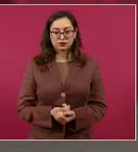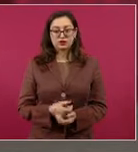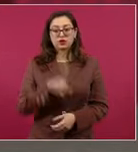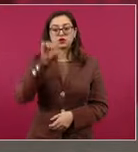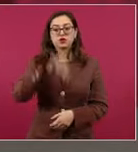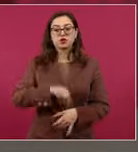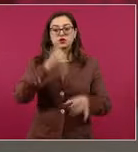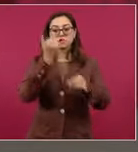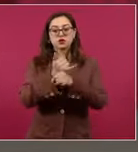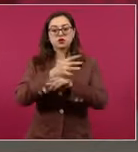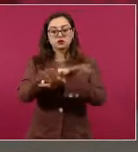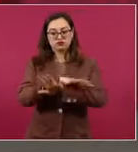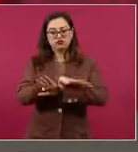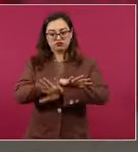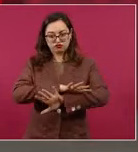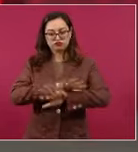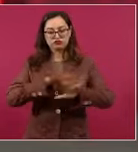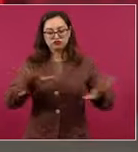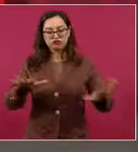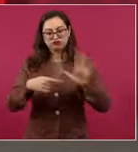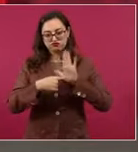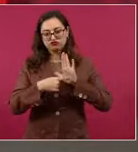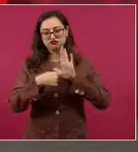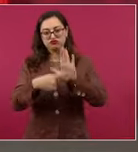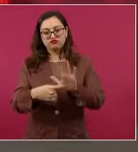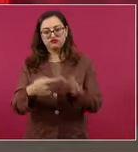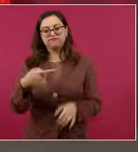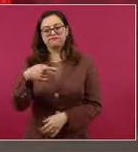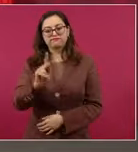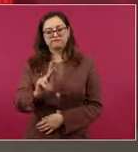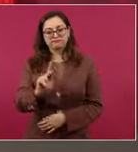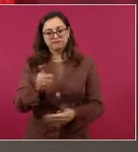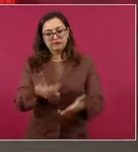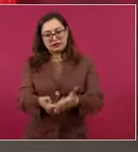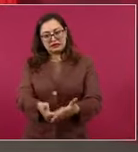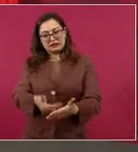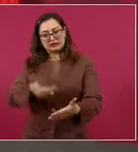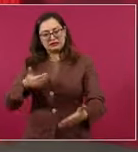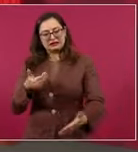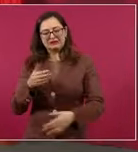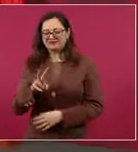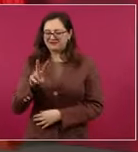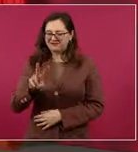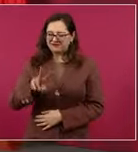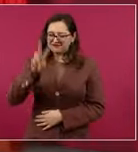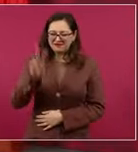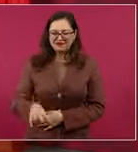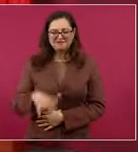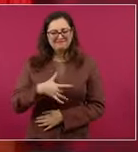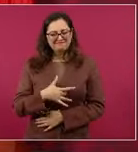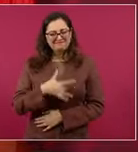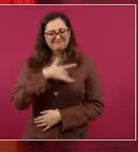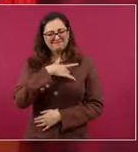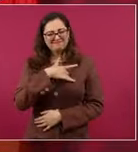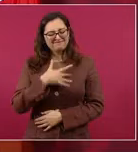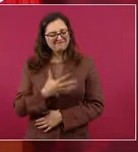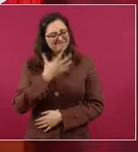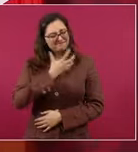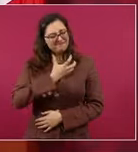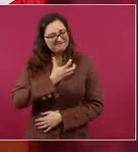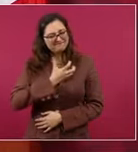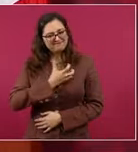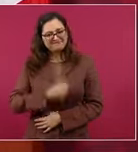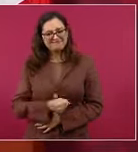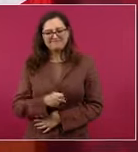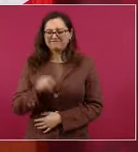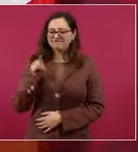antes, pues lamentar mucho la pérdida, el fallecimiento de Miguel